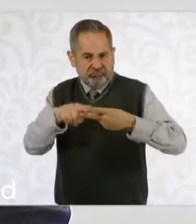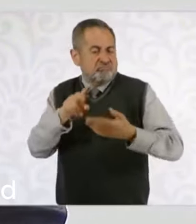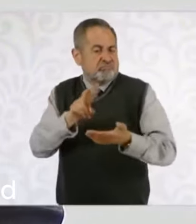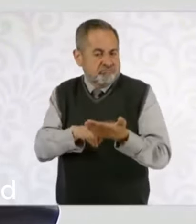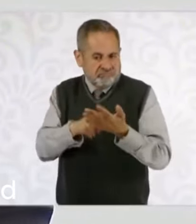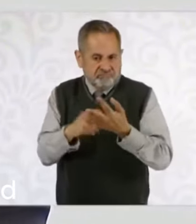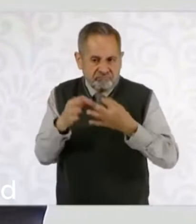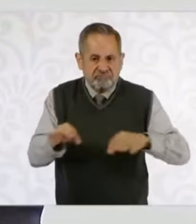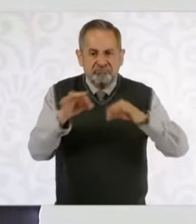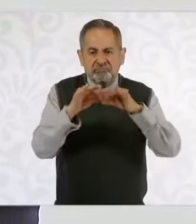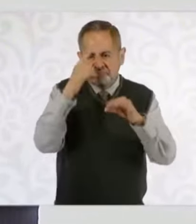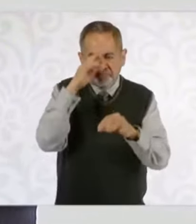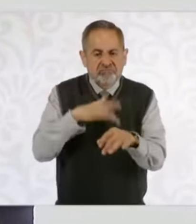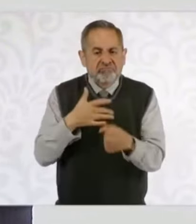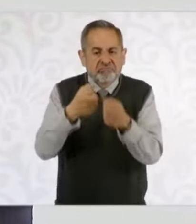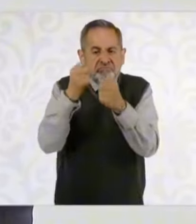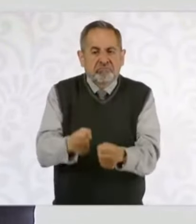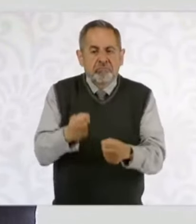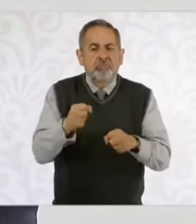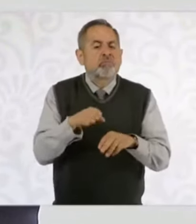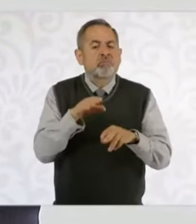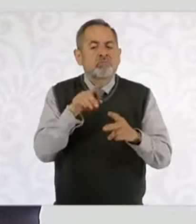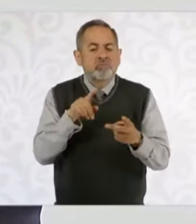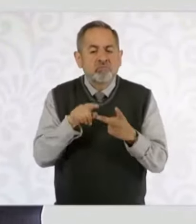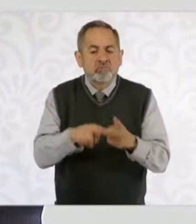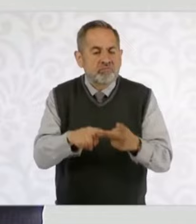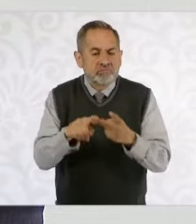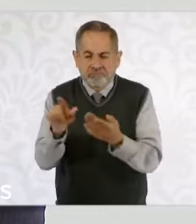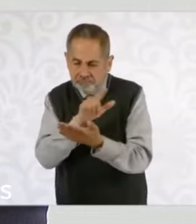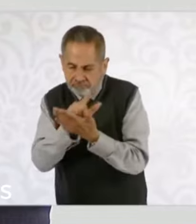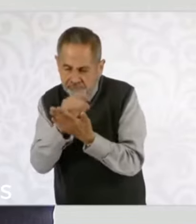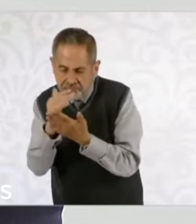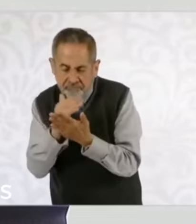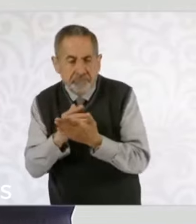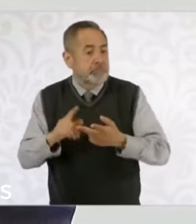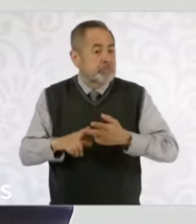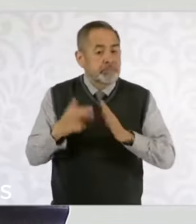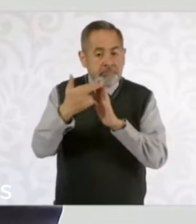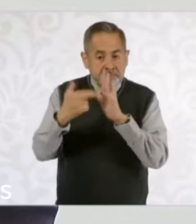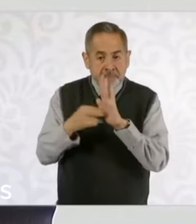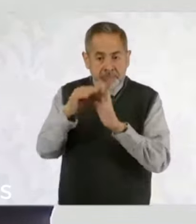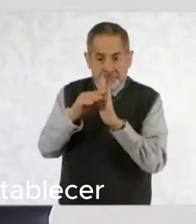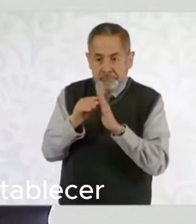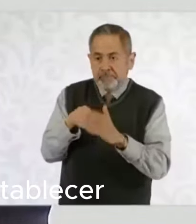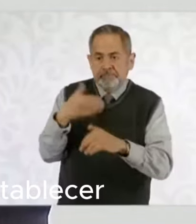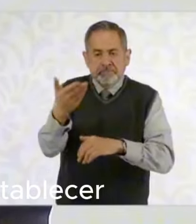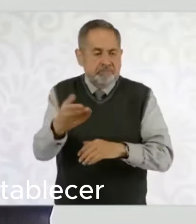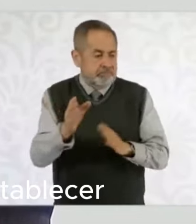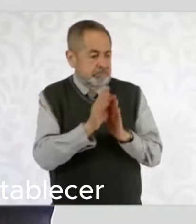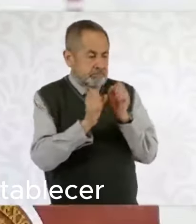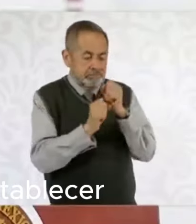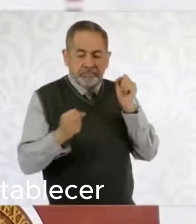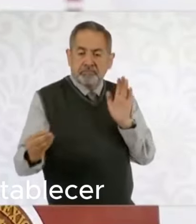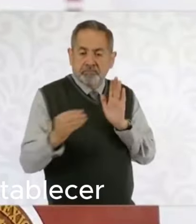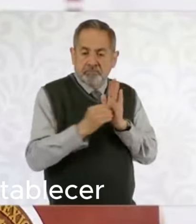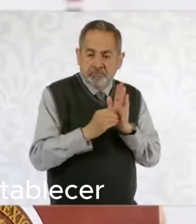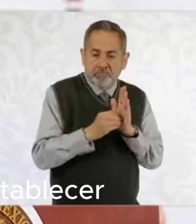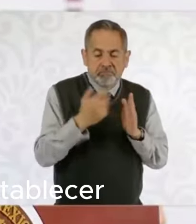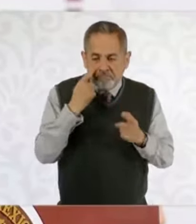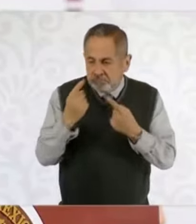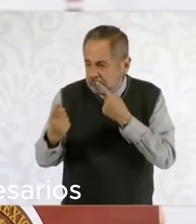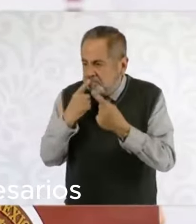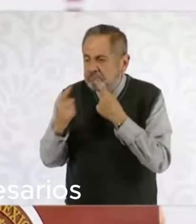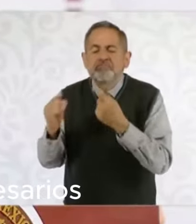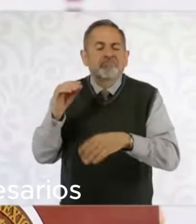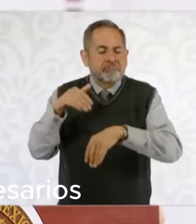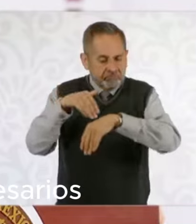Estrategia Nacional de Seguridad en lo relativo al marco legislativo. Son normas constitucionales y legales que la señora presidenta nos ha indicado